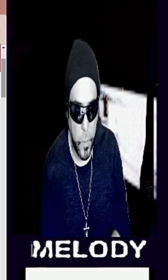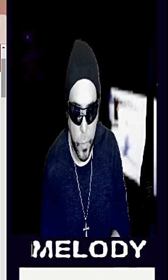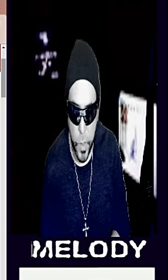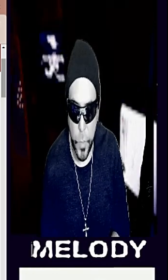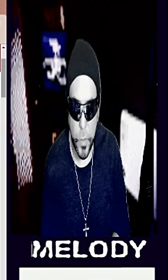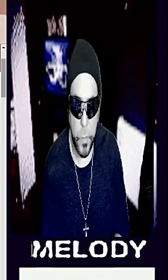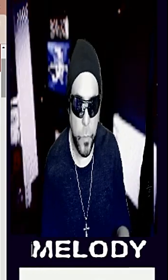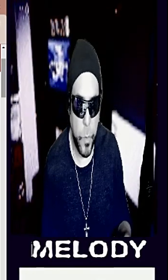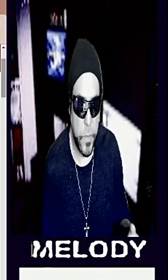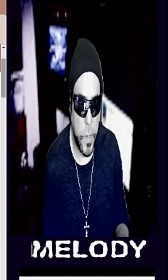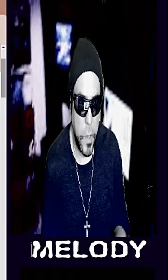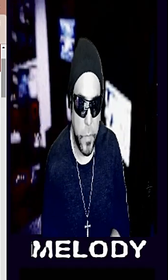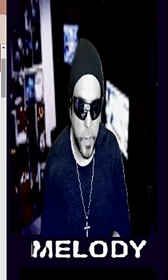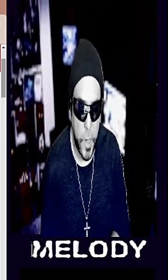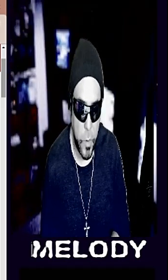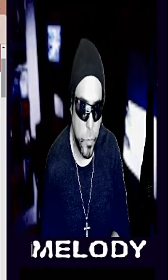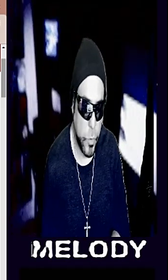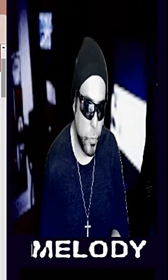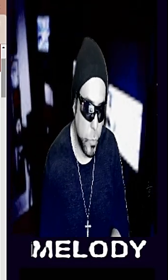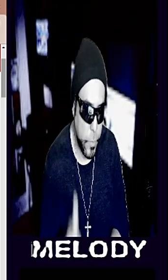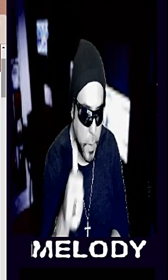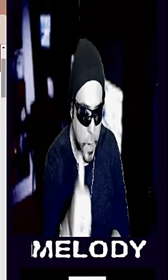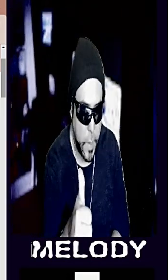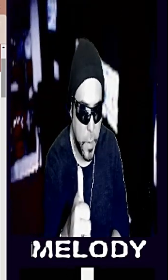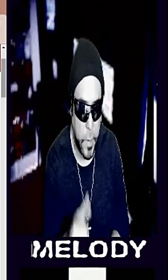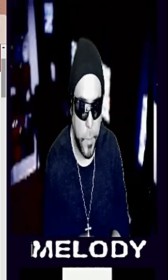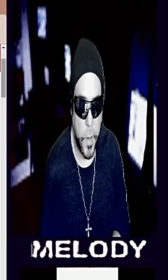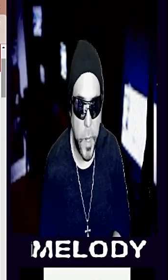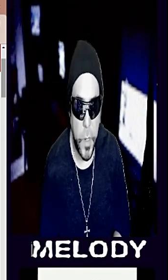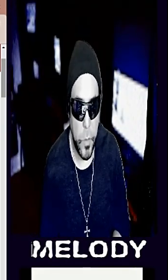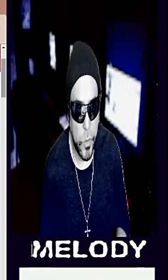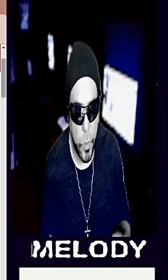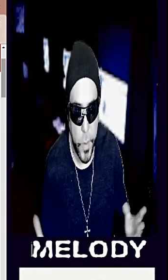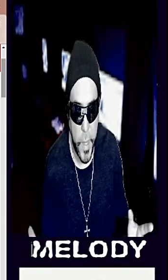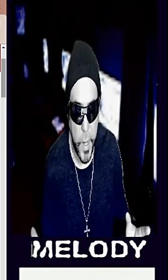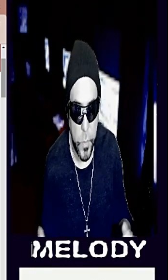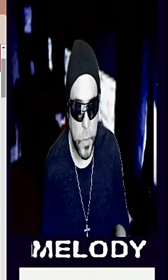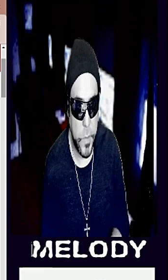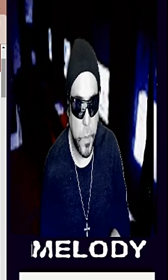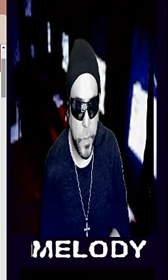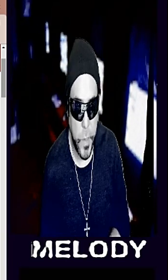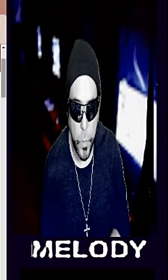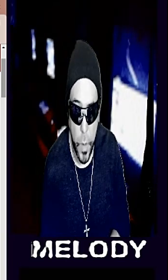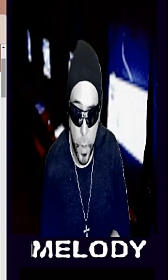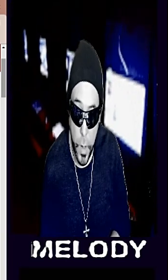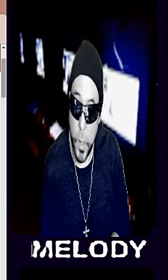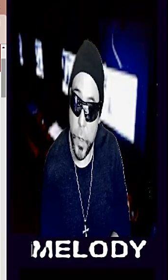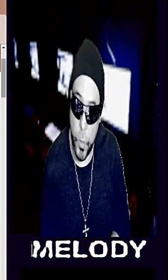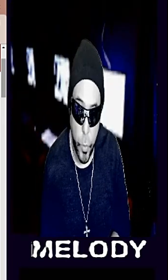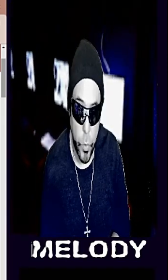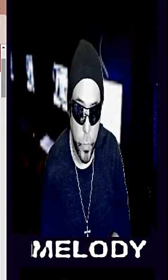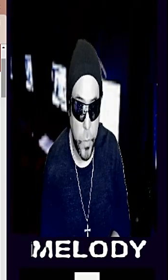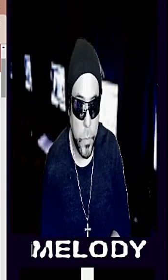Hasta aquí mi video, amigos, si puedo sacar con mucho su super like, que marcan los comentarios en este video.